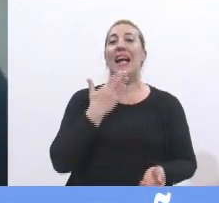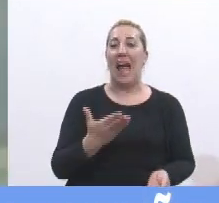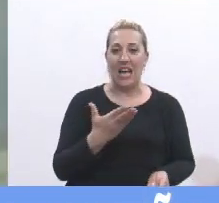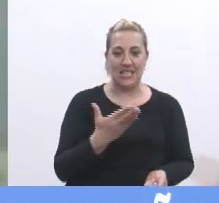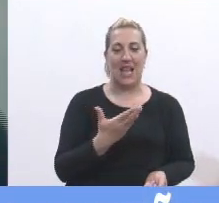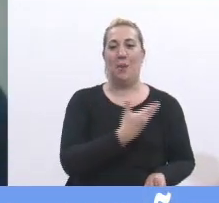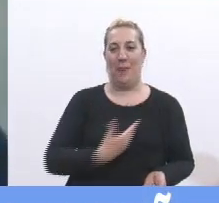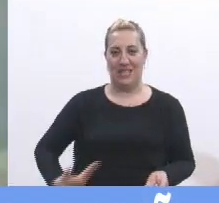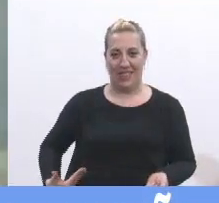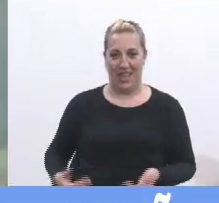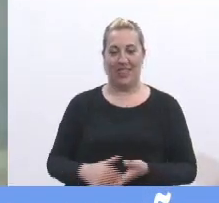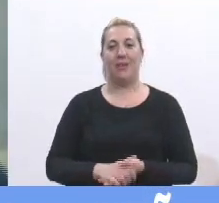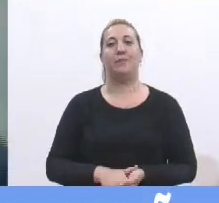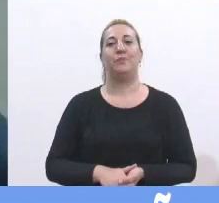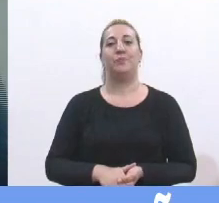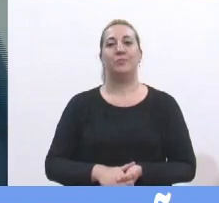Gracias, señor presidente.